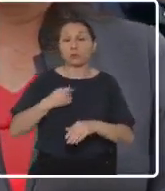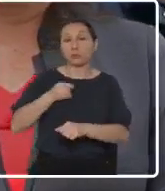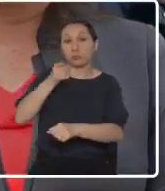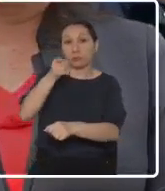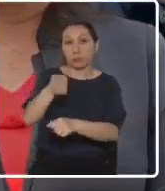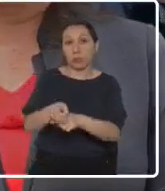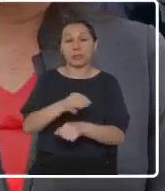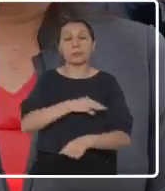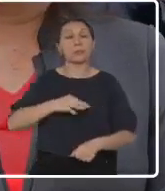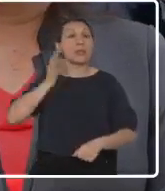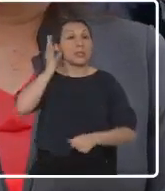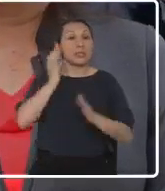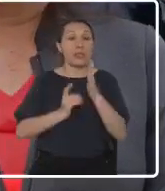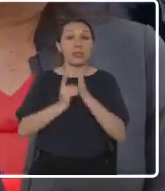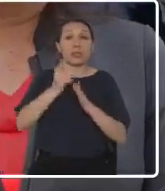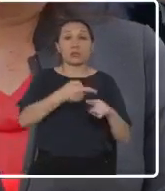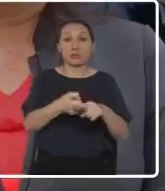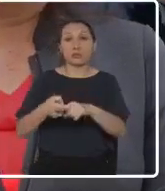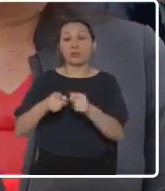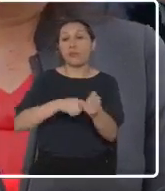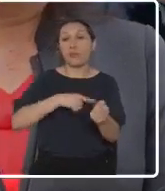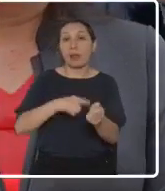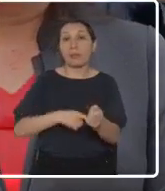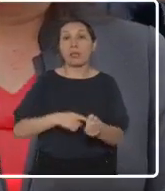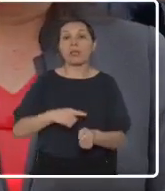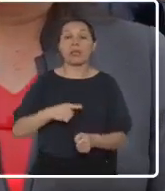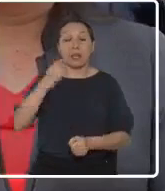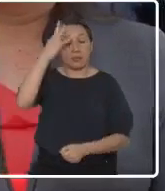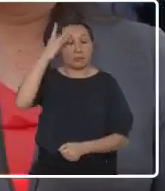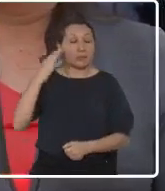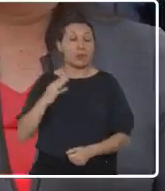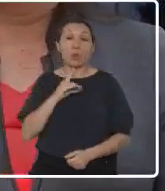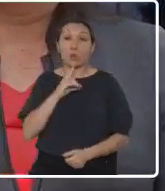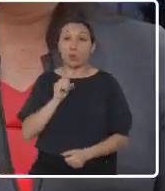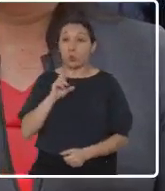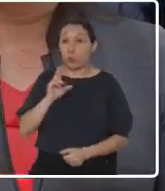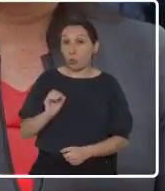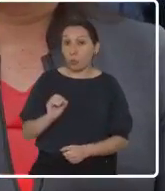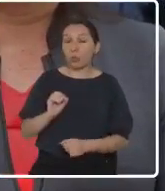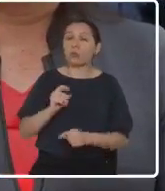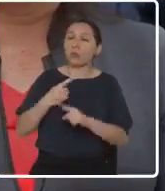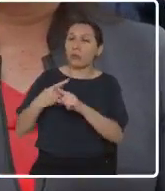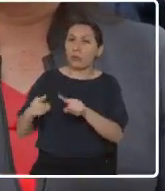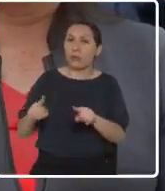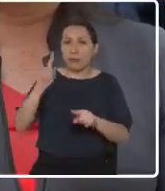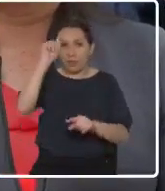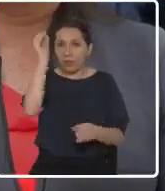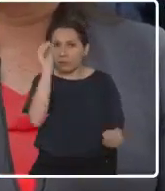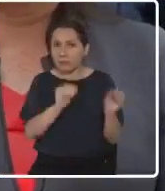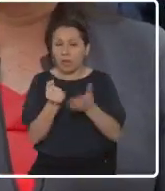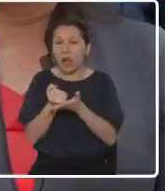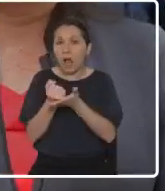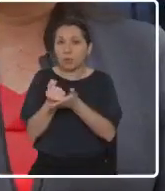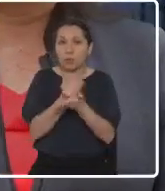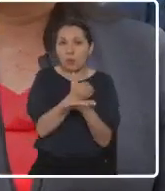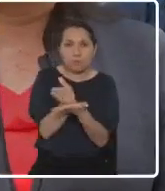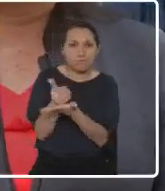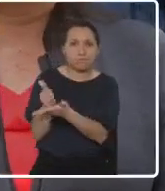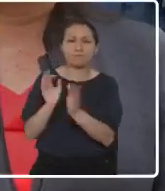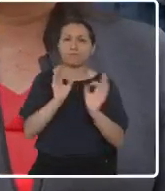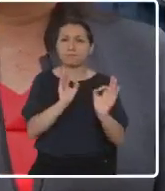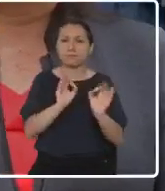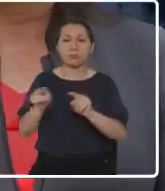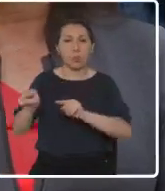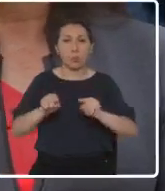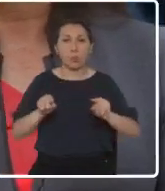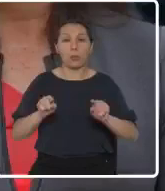instruido a la ministra de Desarrollo Social y Familia, Javiera Toro, que canalice las diferentes iniciativas que permitan gestionar las ayudas de manera oportuna, eficiente y